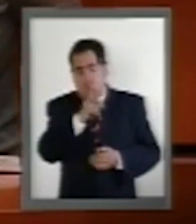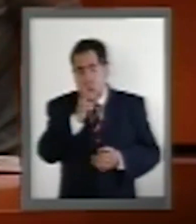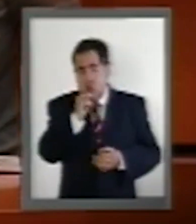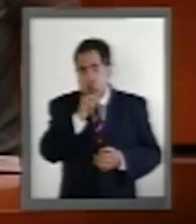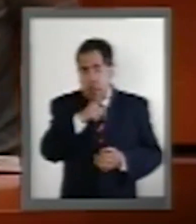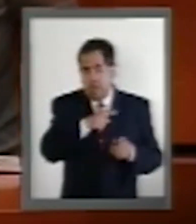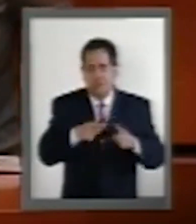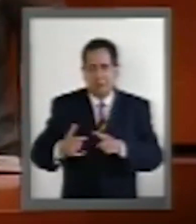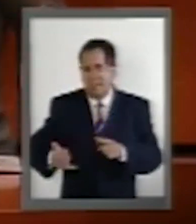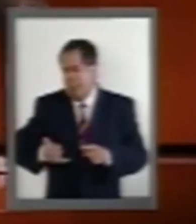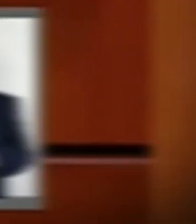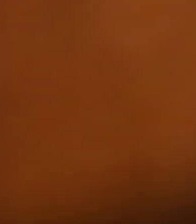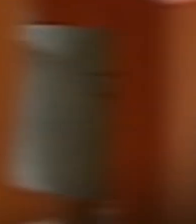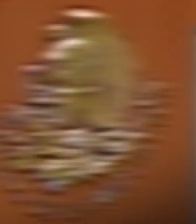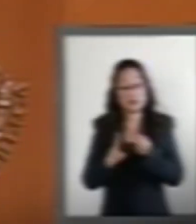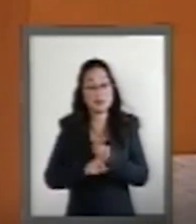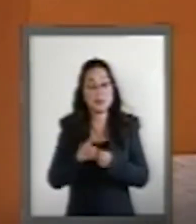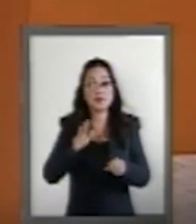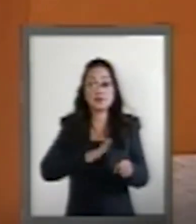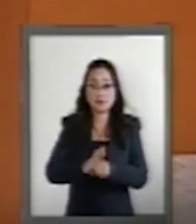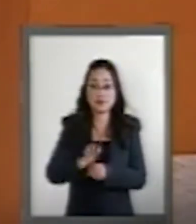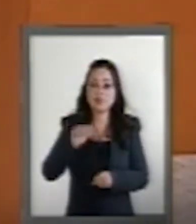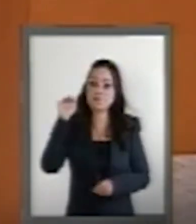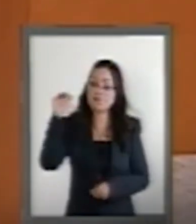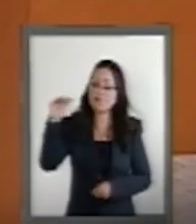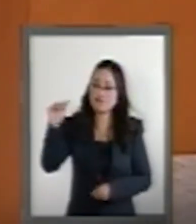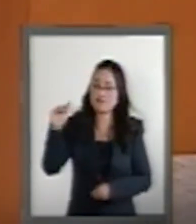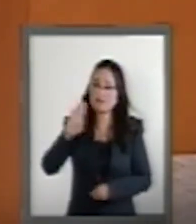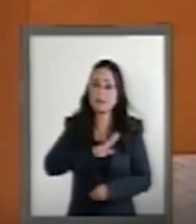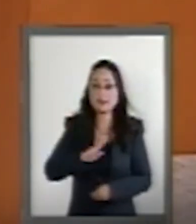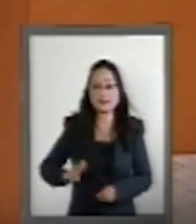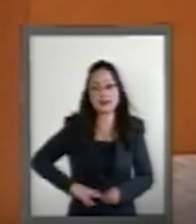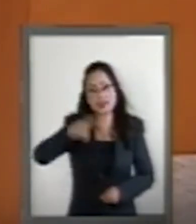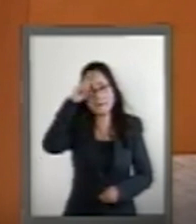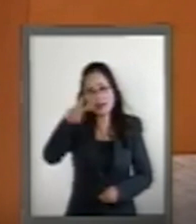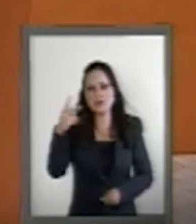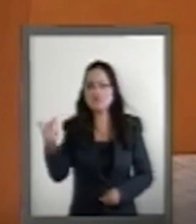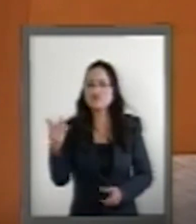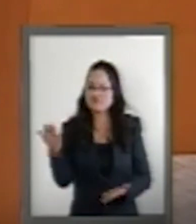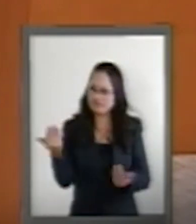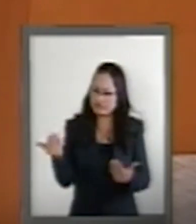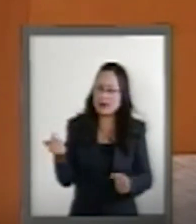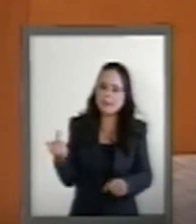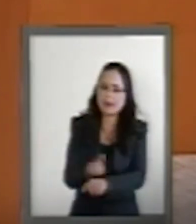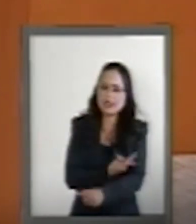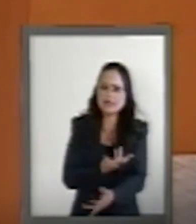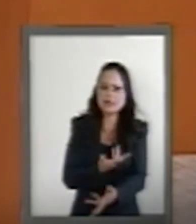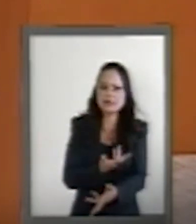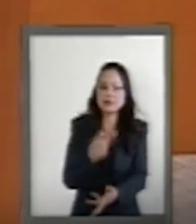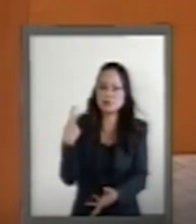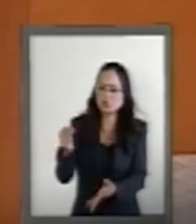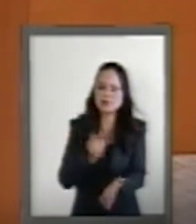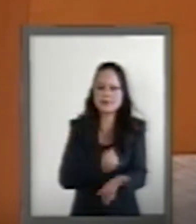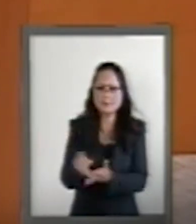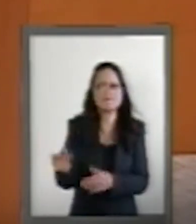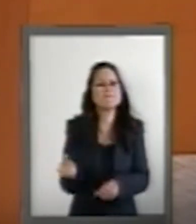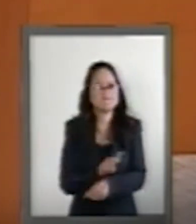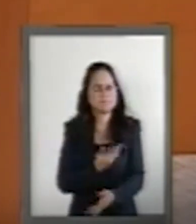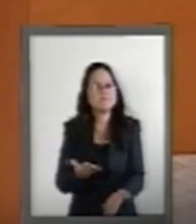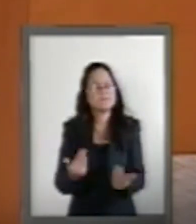es un error histórico. Pedirle cuentas al presidente de la República por haber tomado una